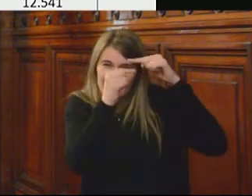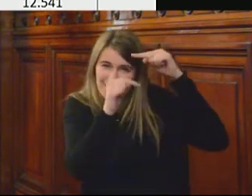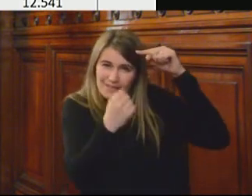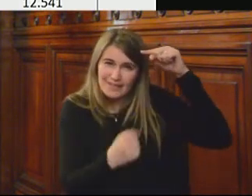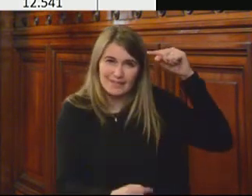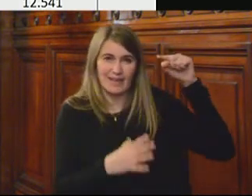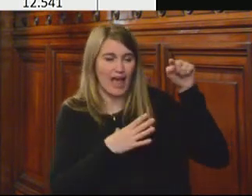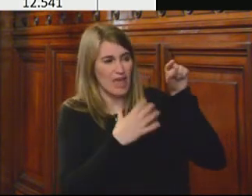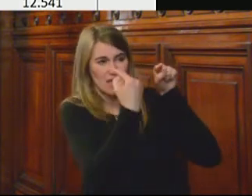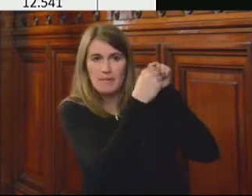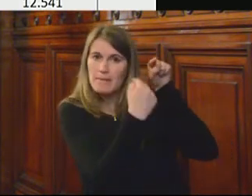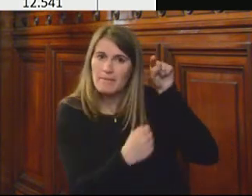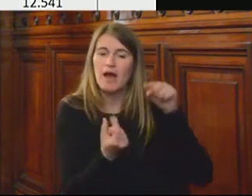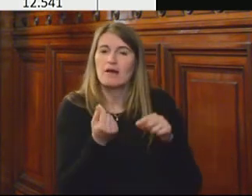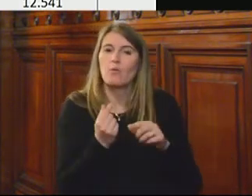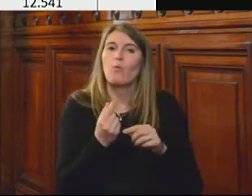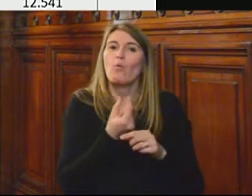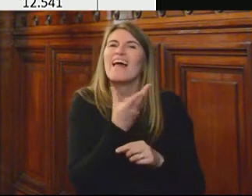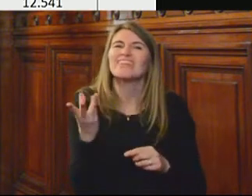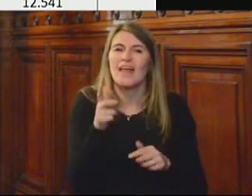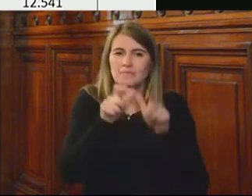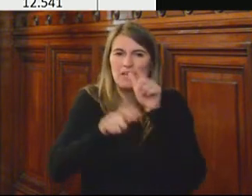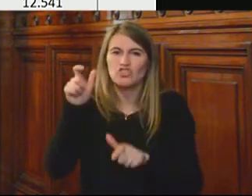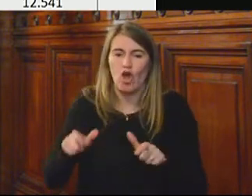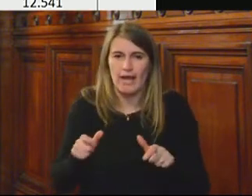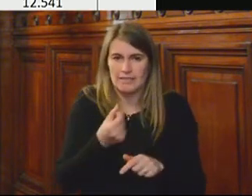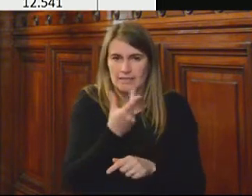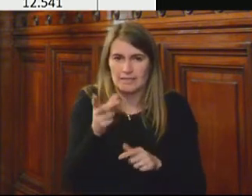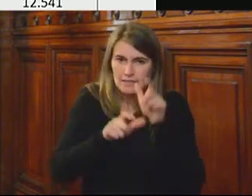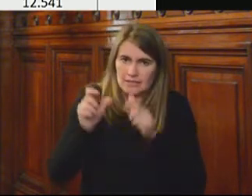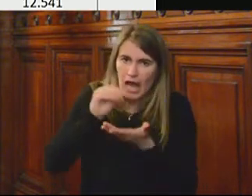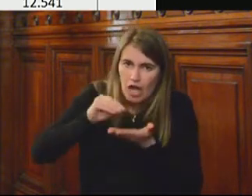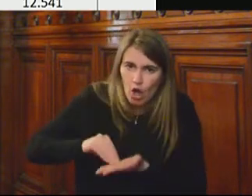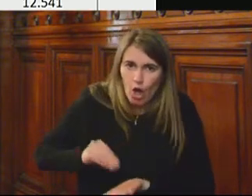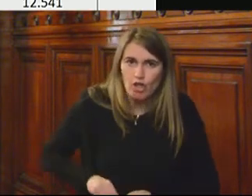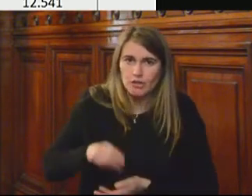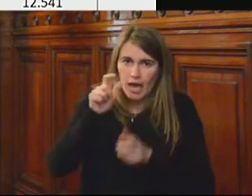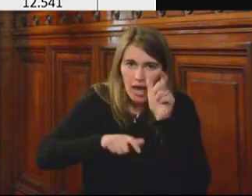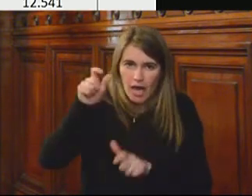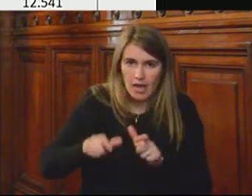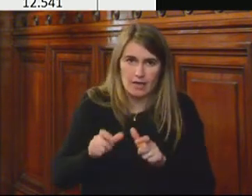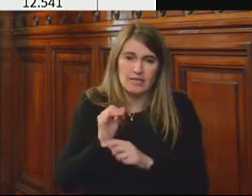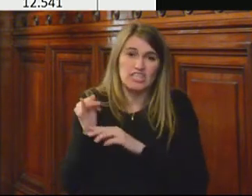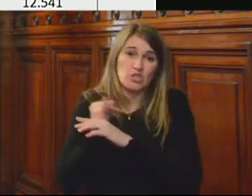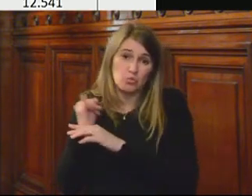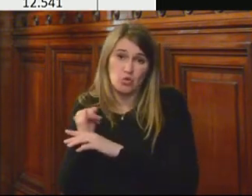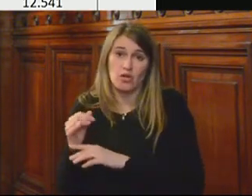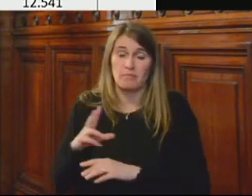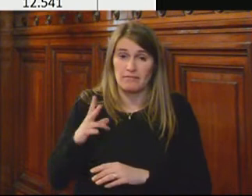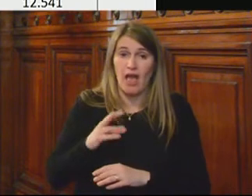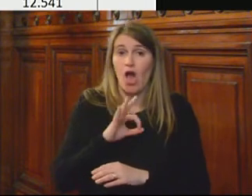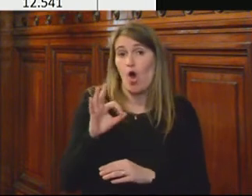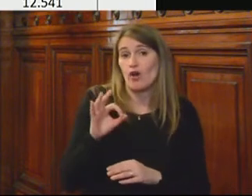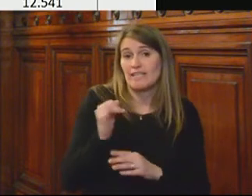la matrícula estudiantil en instituciones oficiales o públicas y en las instituciones de